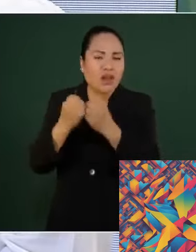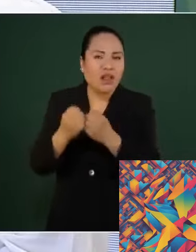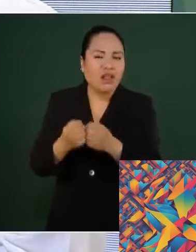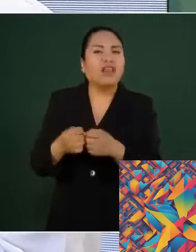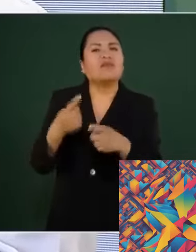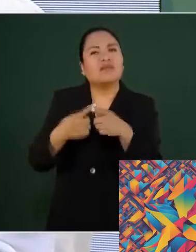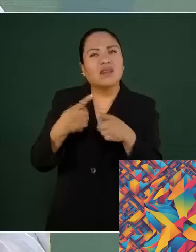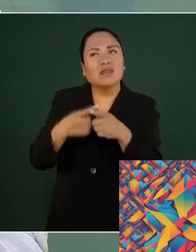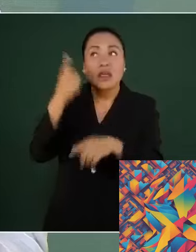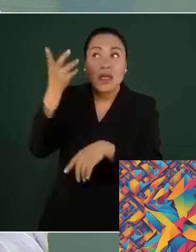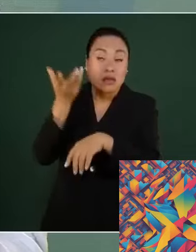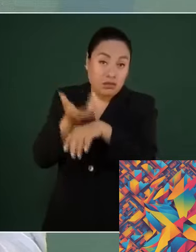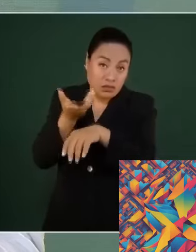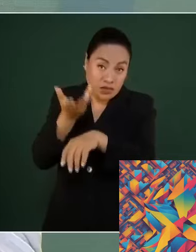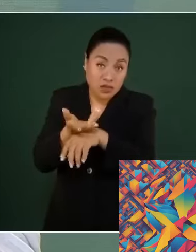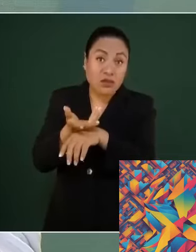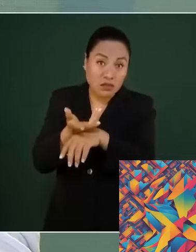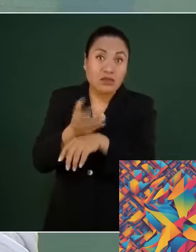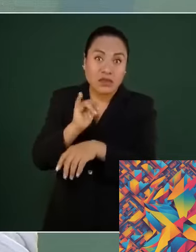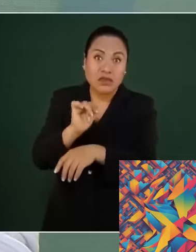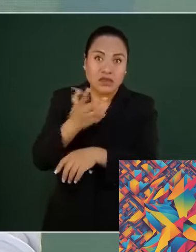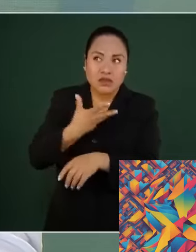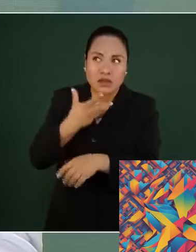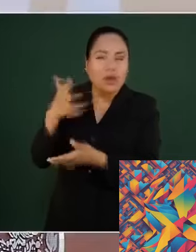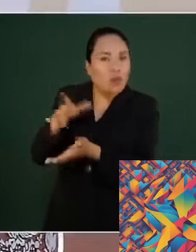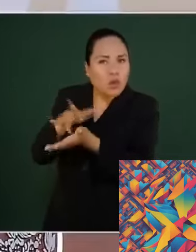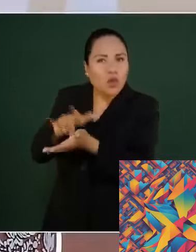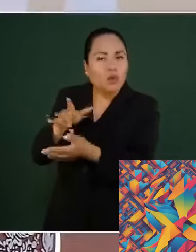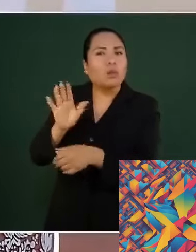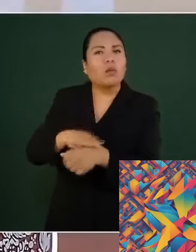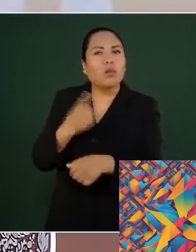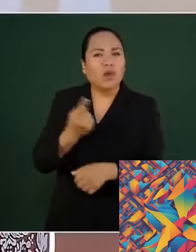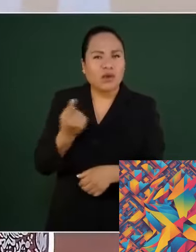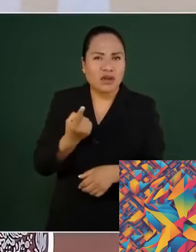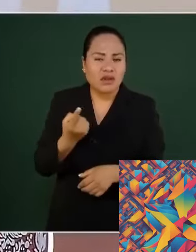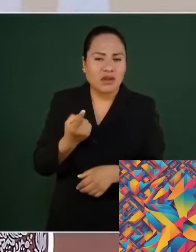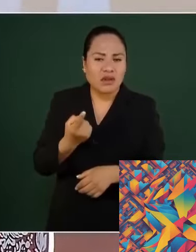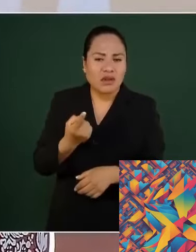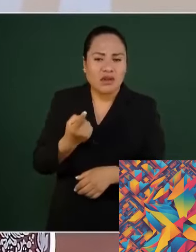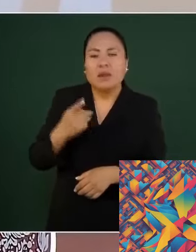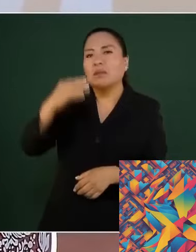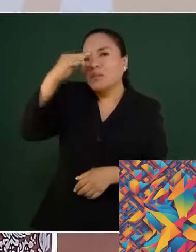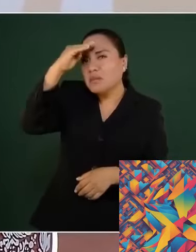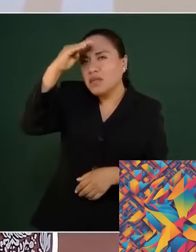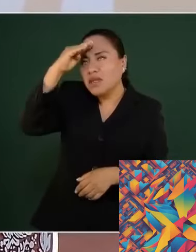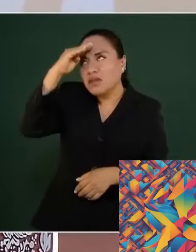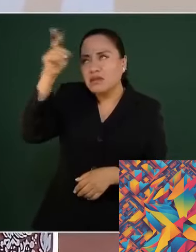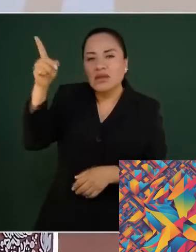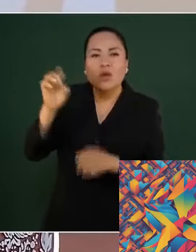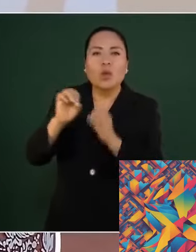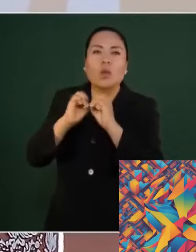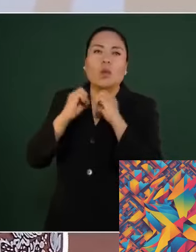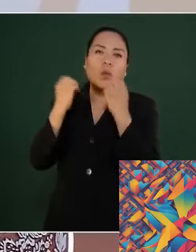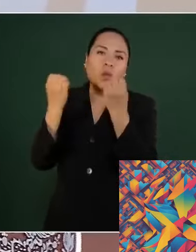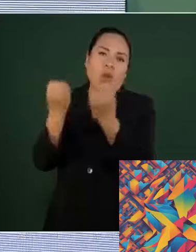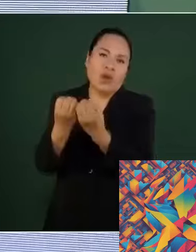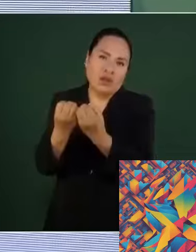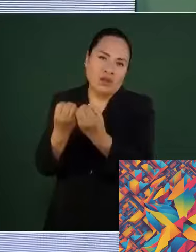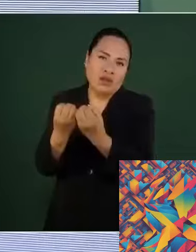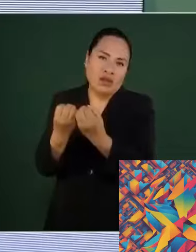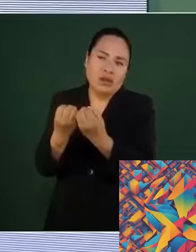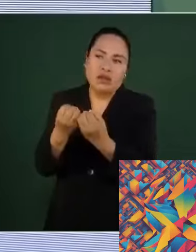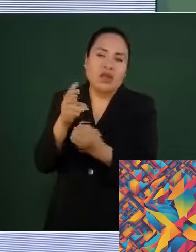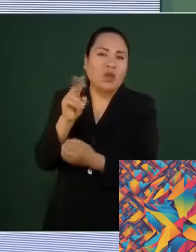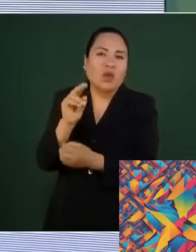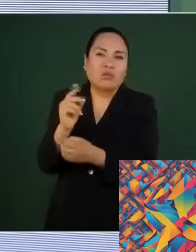del empresario Jorge Amílcar Olana Aparicio, un proveedor de balasto para el Tren Maya. Esta grabación ha generado un gran interés,